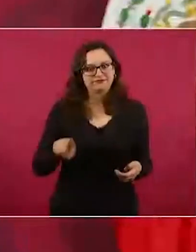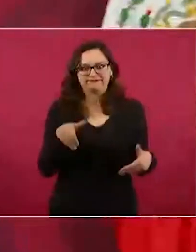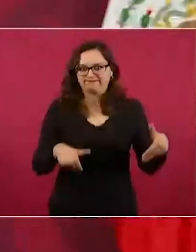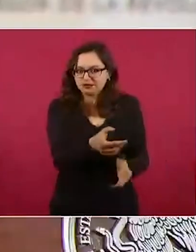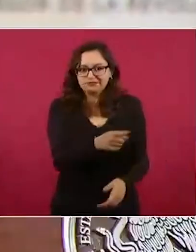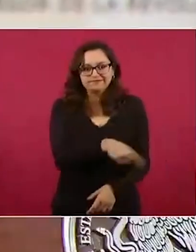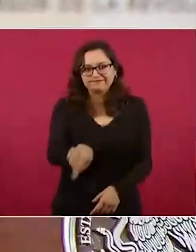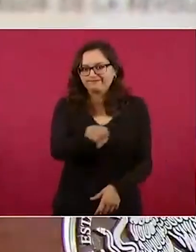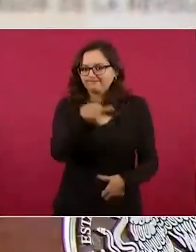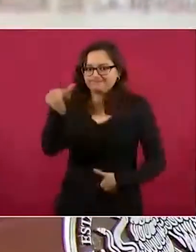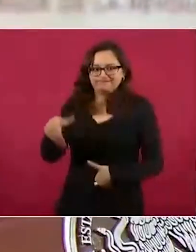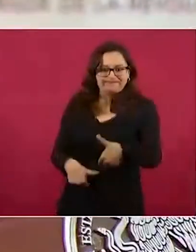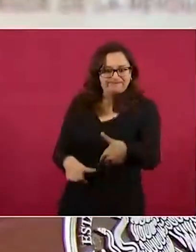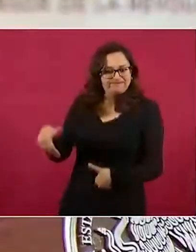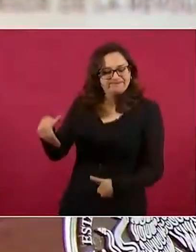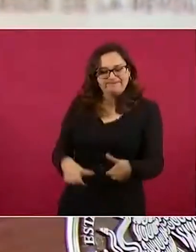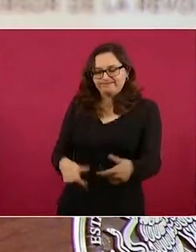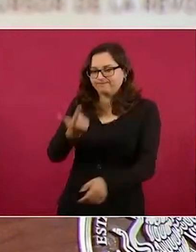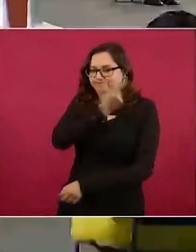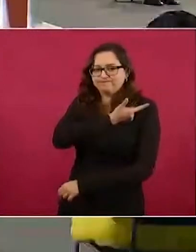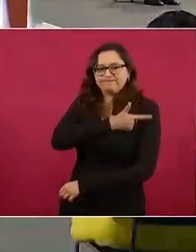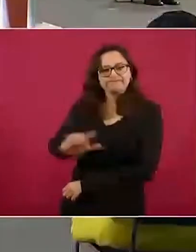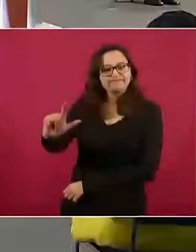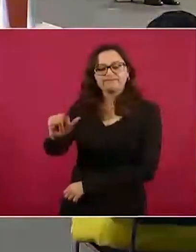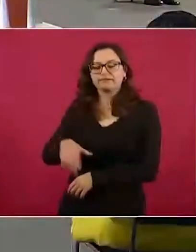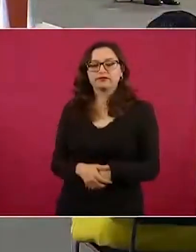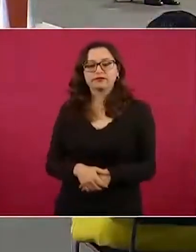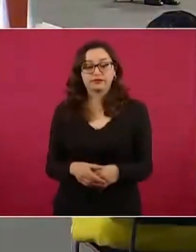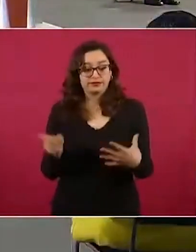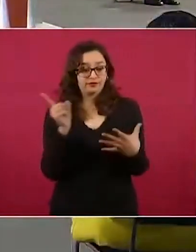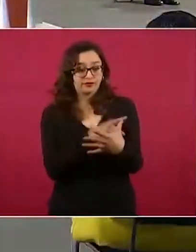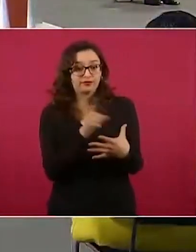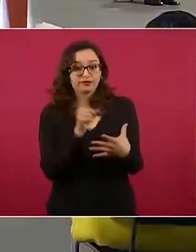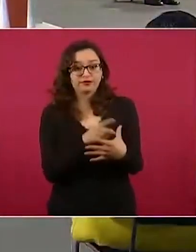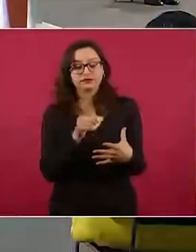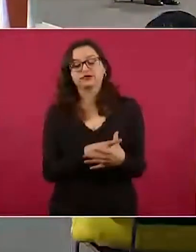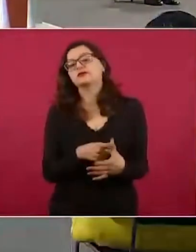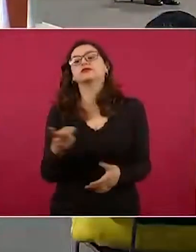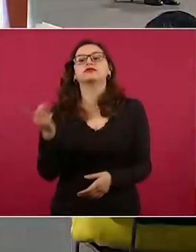les gusta que se quiten los pluris,